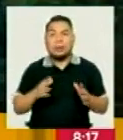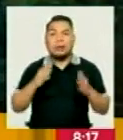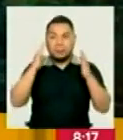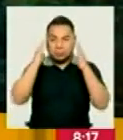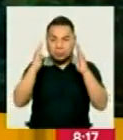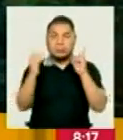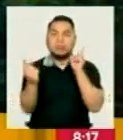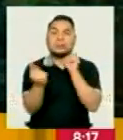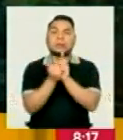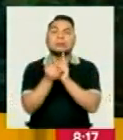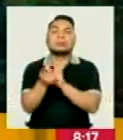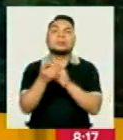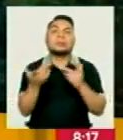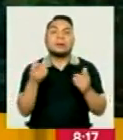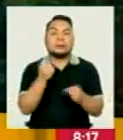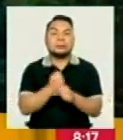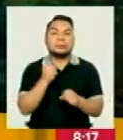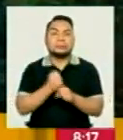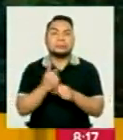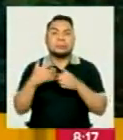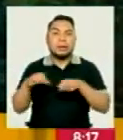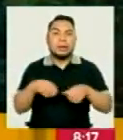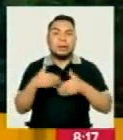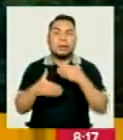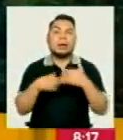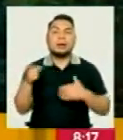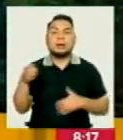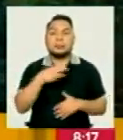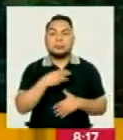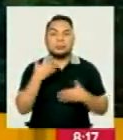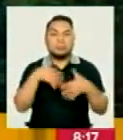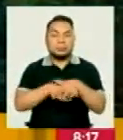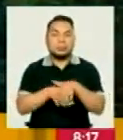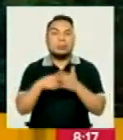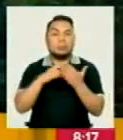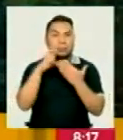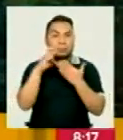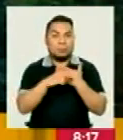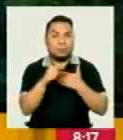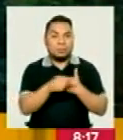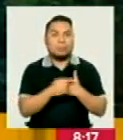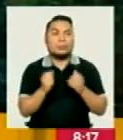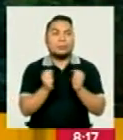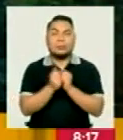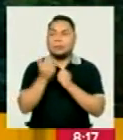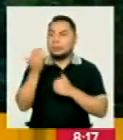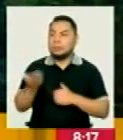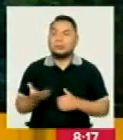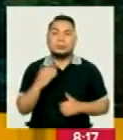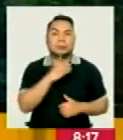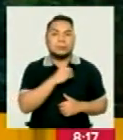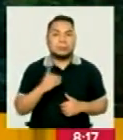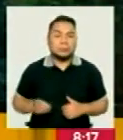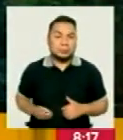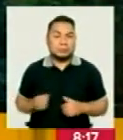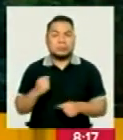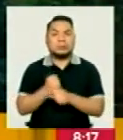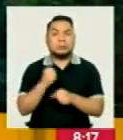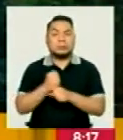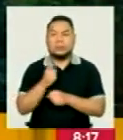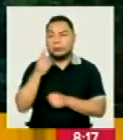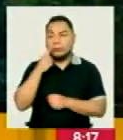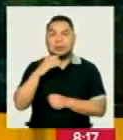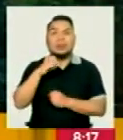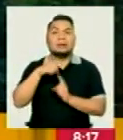atención directa de este trabajo que se viene haciendo desde el MIDIS con este programa. Está con nosotros la directora ejecutiva de este programa, Catalina